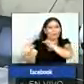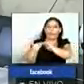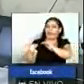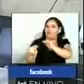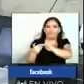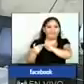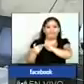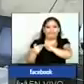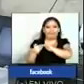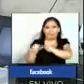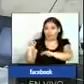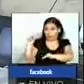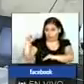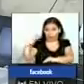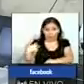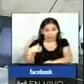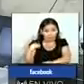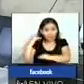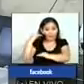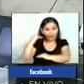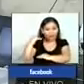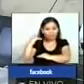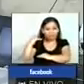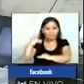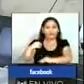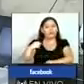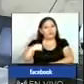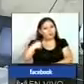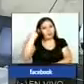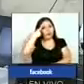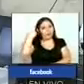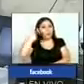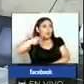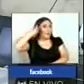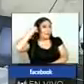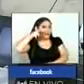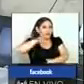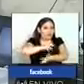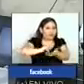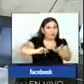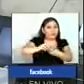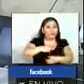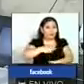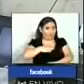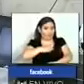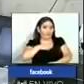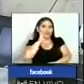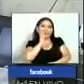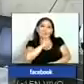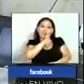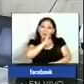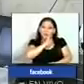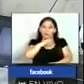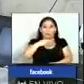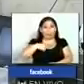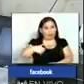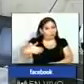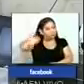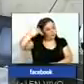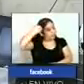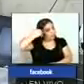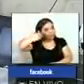Que él no iba a poner Que metas También pues recuerdo A mi profesor de ciencia En bachillerato Que fue un hombre Que me enseñó mucho